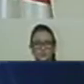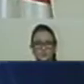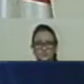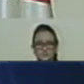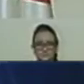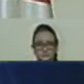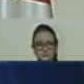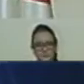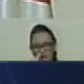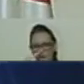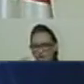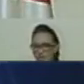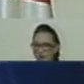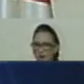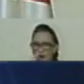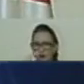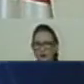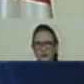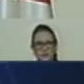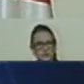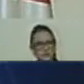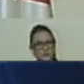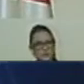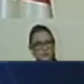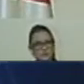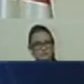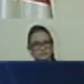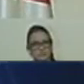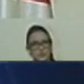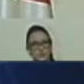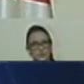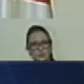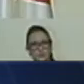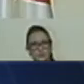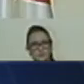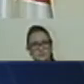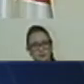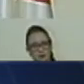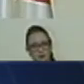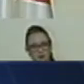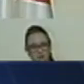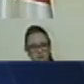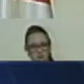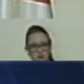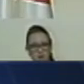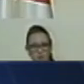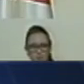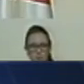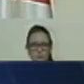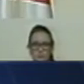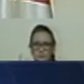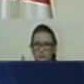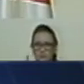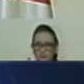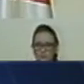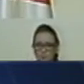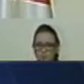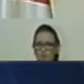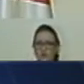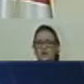Cada año que corresponde, para cada órgano, para cada poder, allí